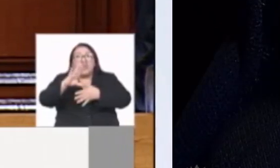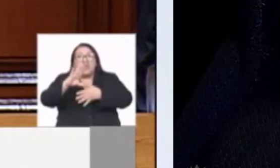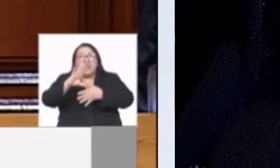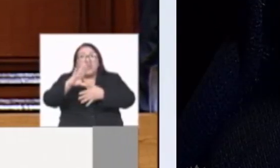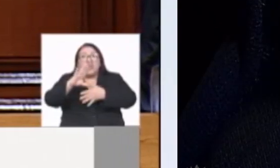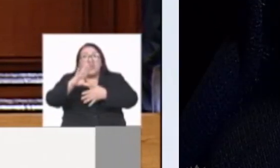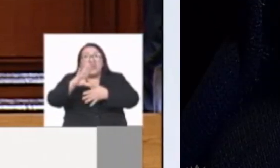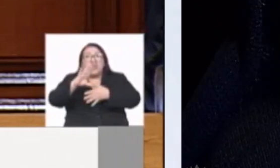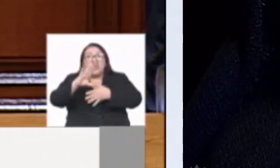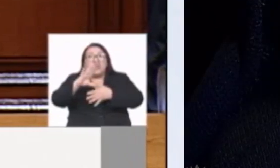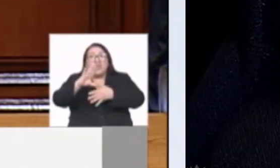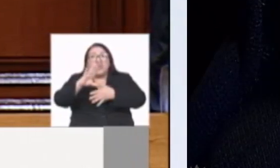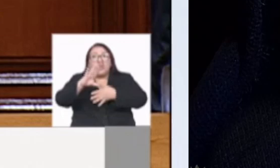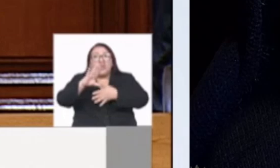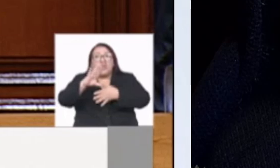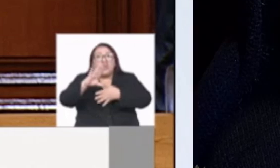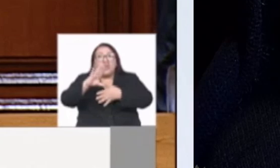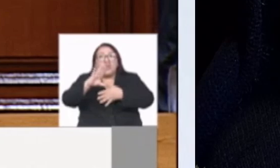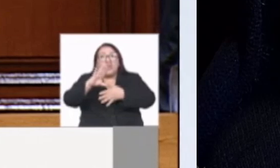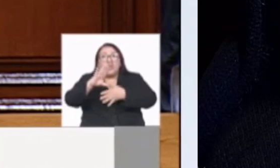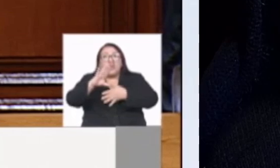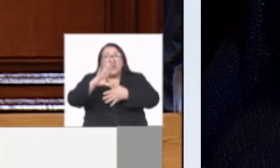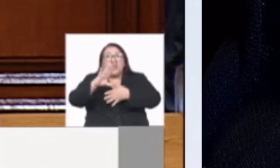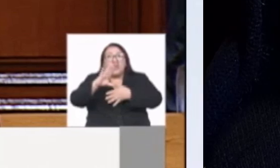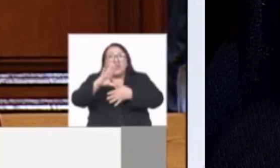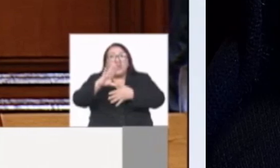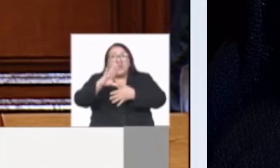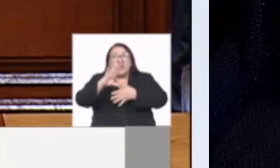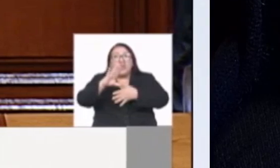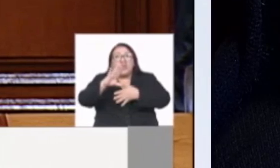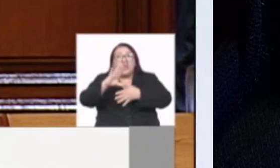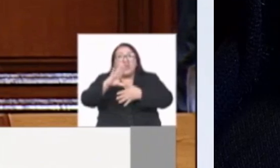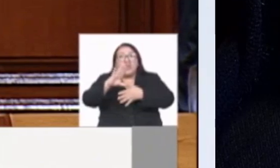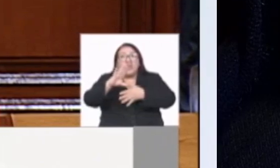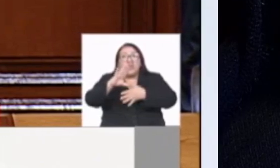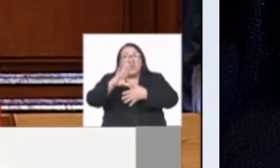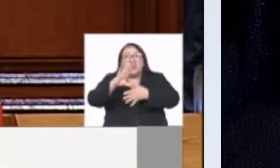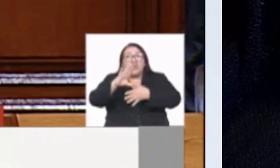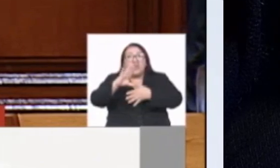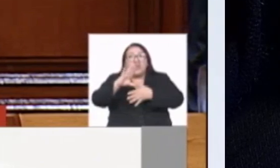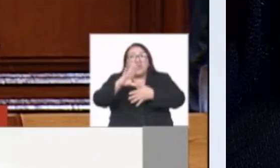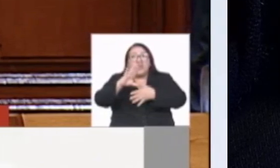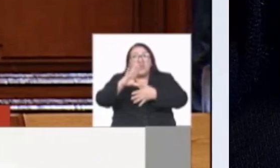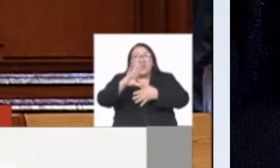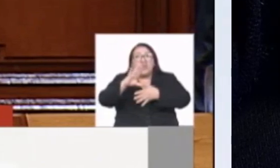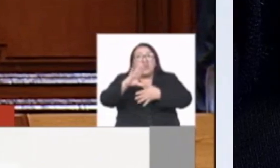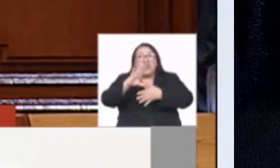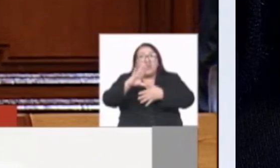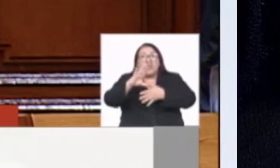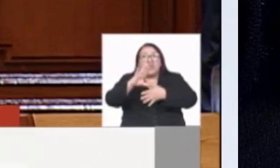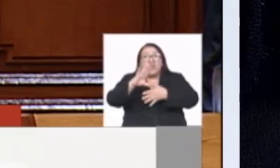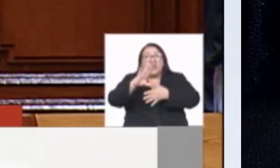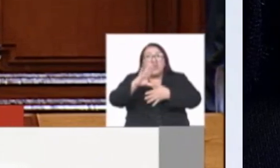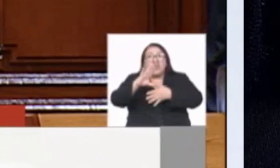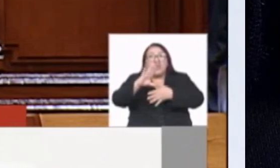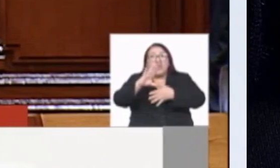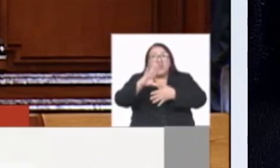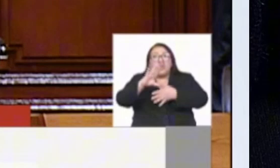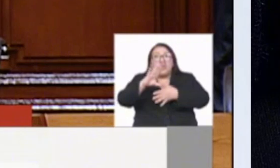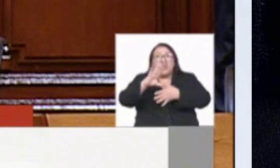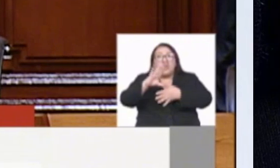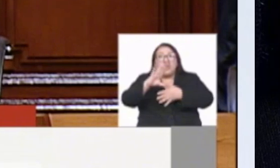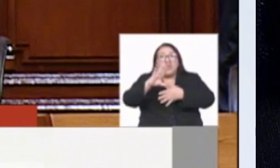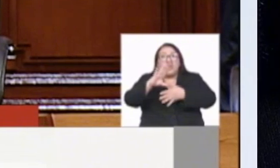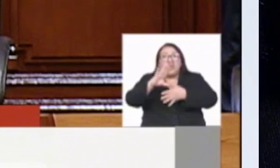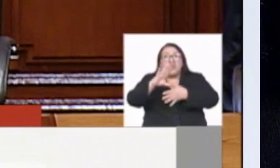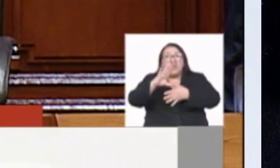26 de julio de 2024, se llevó a cabo la votación para elegir la nueva mesa directiva del Congreso para el periodo anual